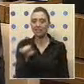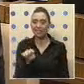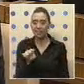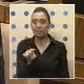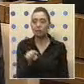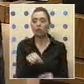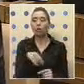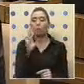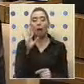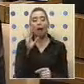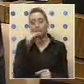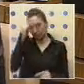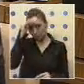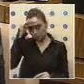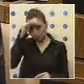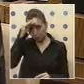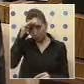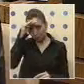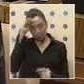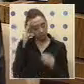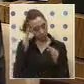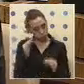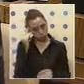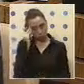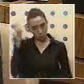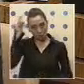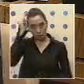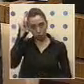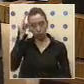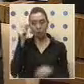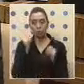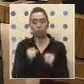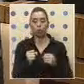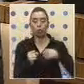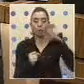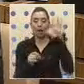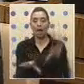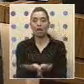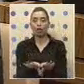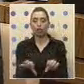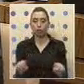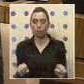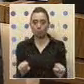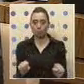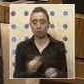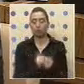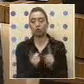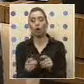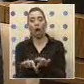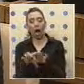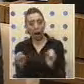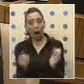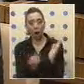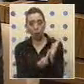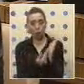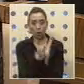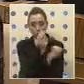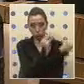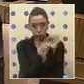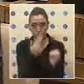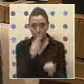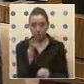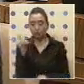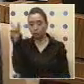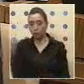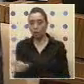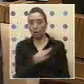más la experiencia, la sensatez y la madurez, pudo más el compromiso. Y se llegó a un acuerdo para perfeccionar este proyecto, y el ministro en eso